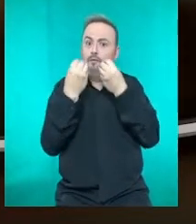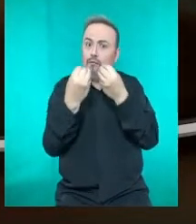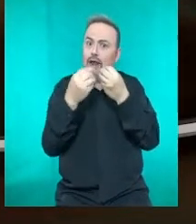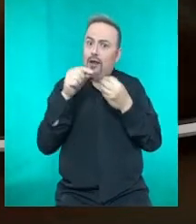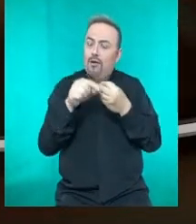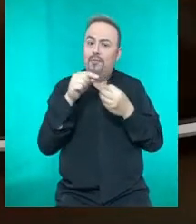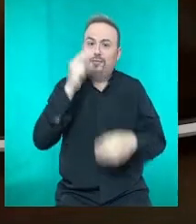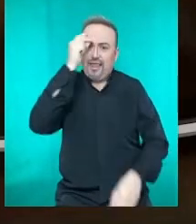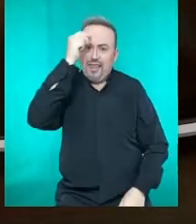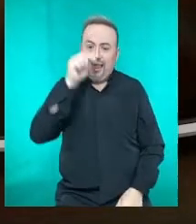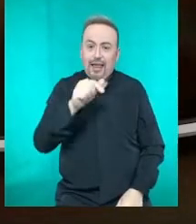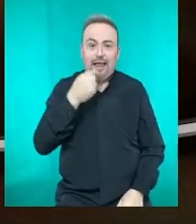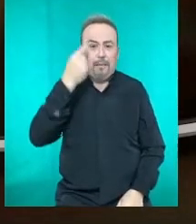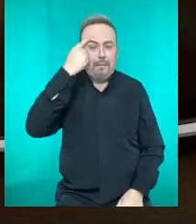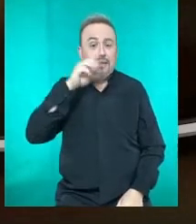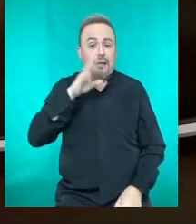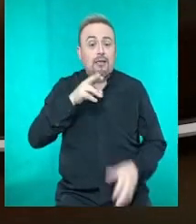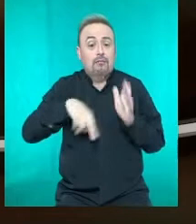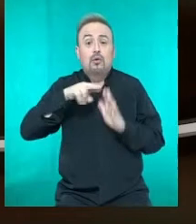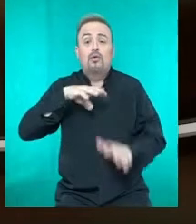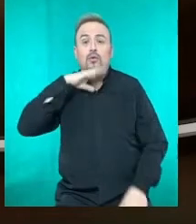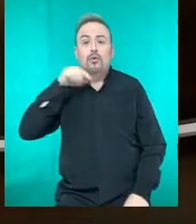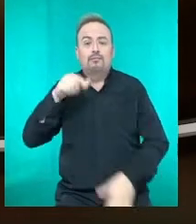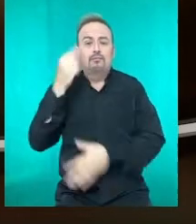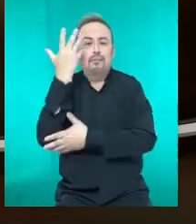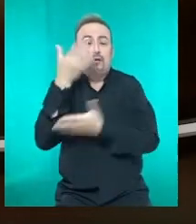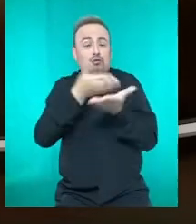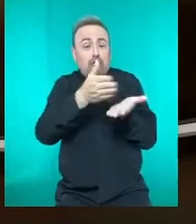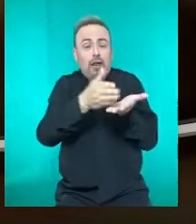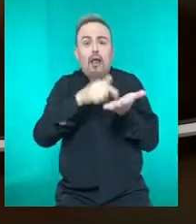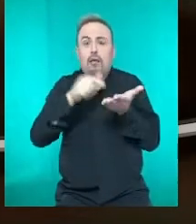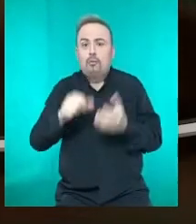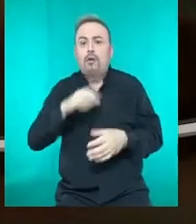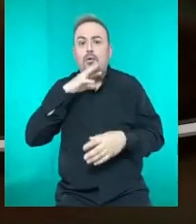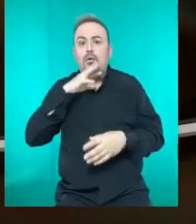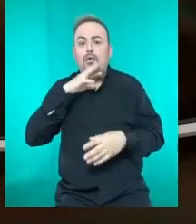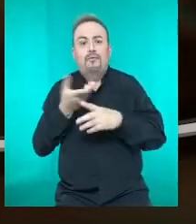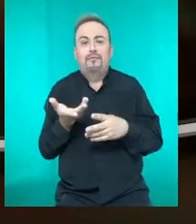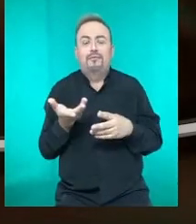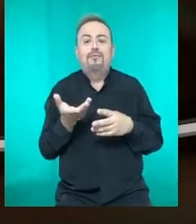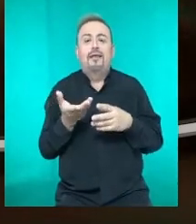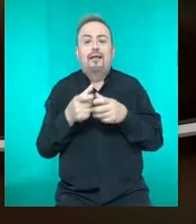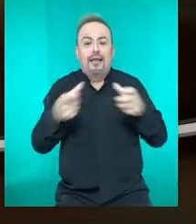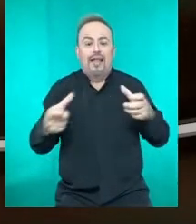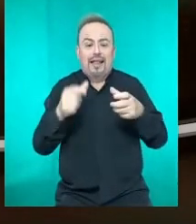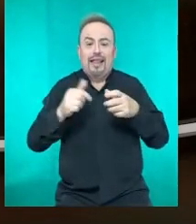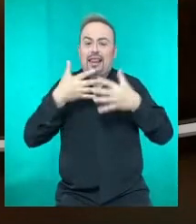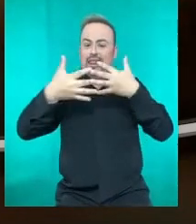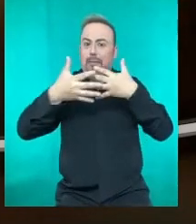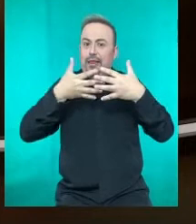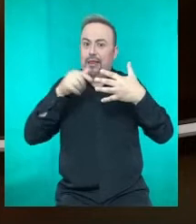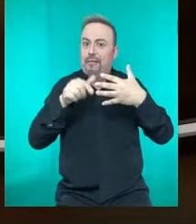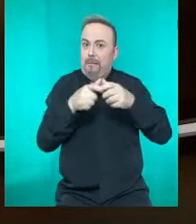importante a la hora de pensar en la reutilización de un residuo tan común para nosotros y para la industria, sobre todo de construcción, como la